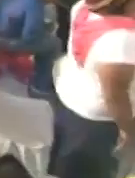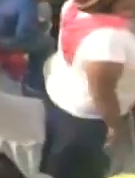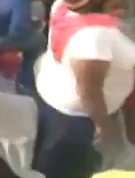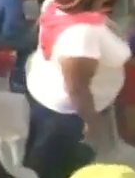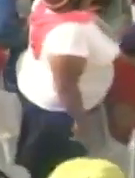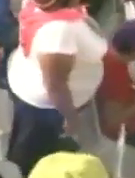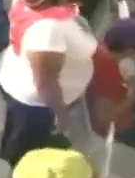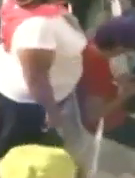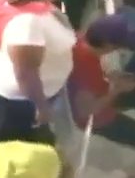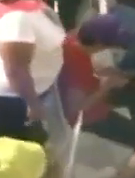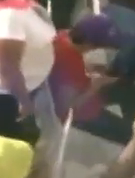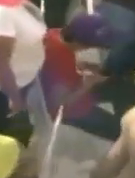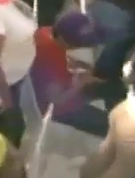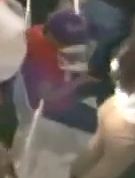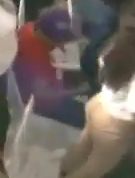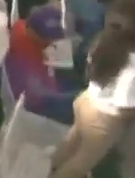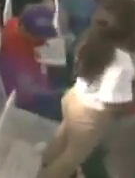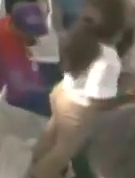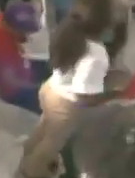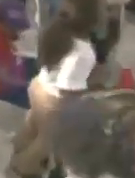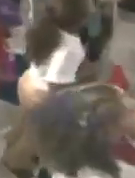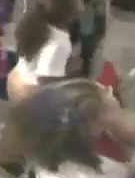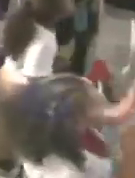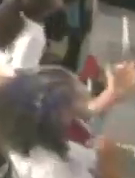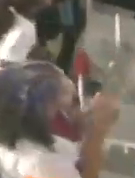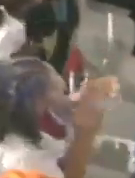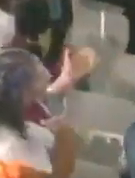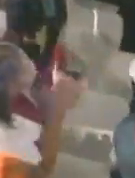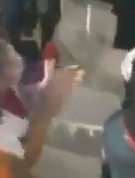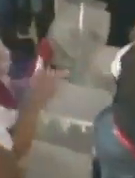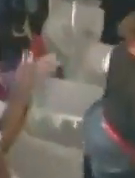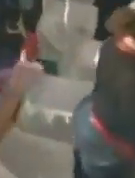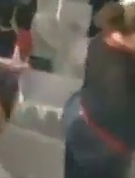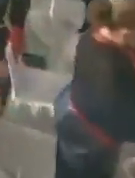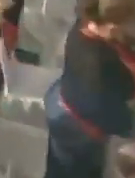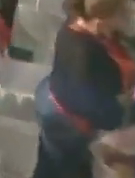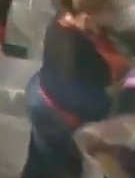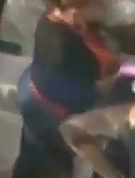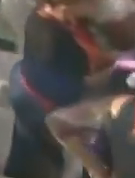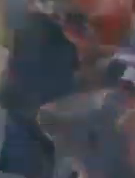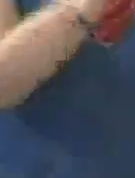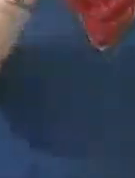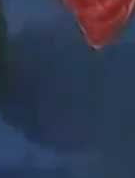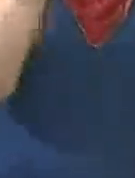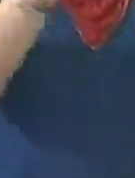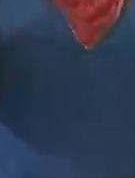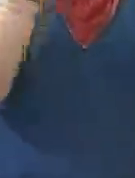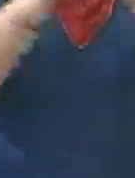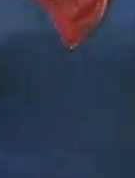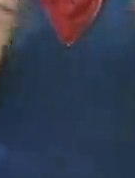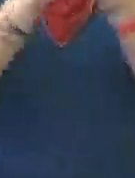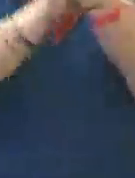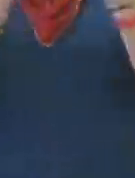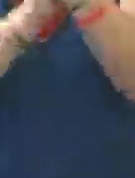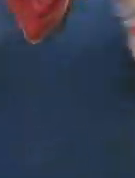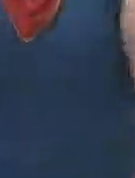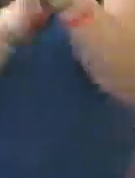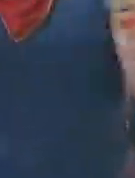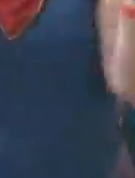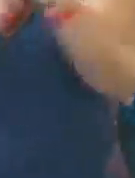acto central a propósito de celebrarse este 25 de octubre el Día Nacional del